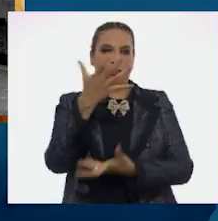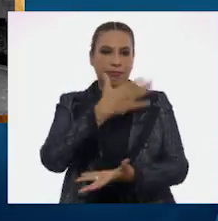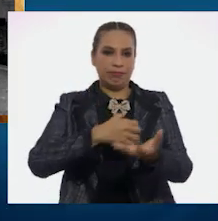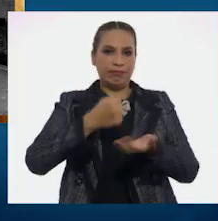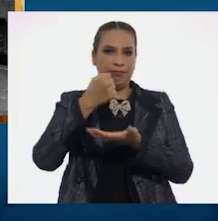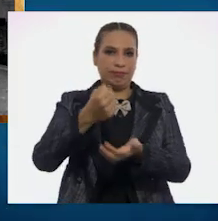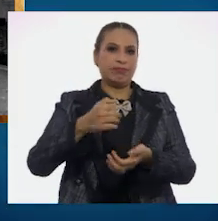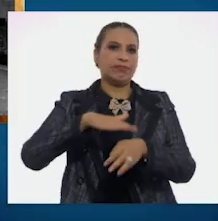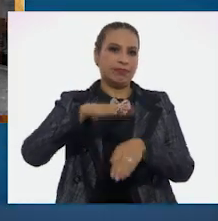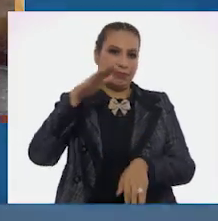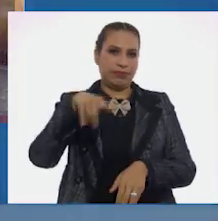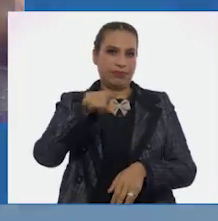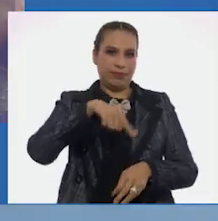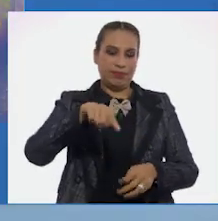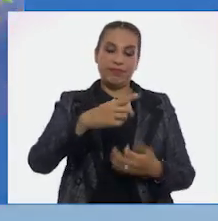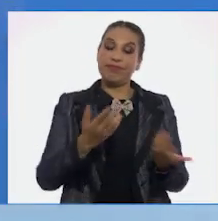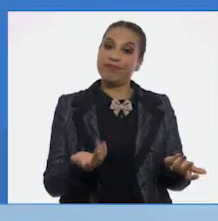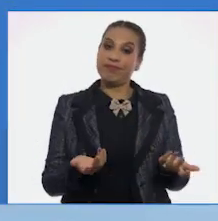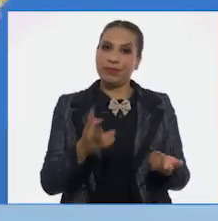los demás.